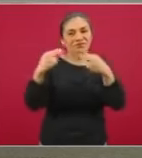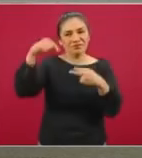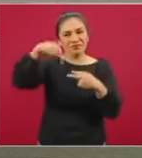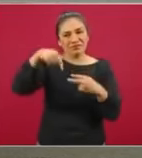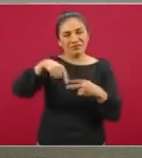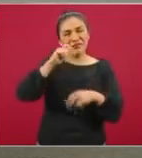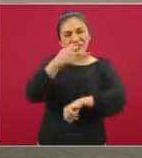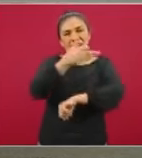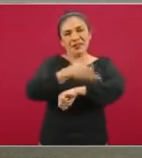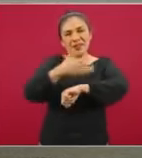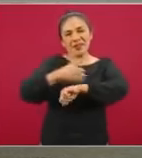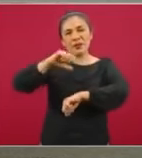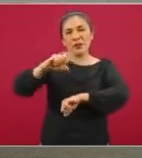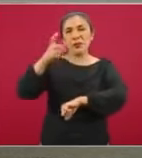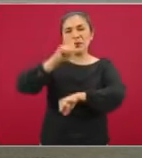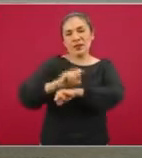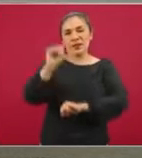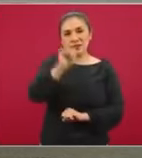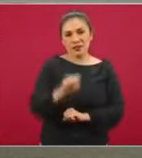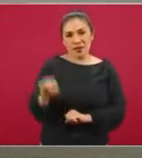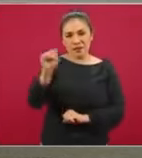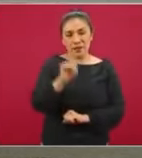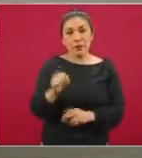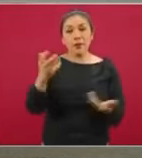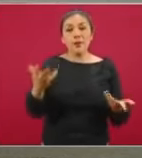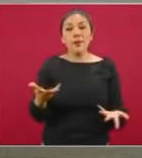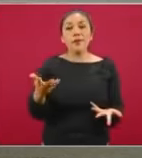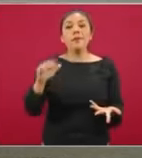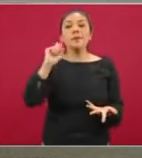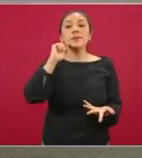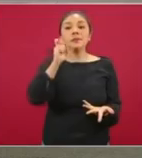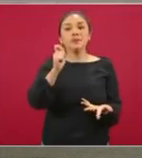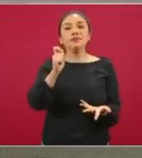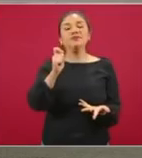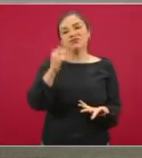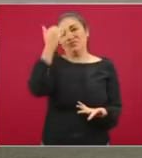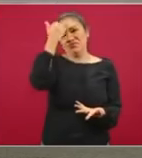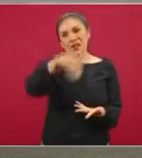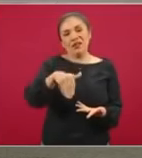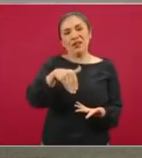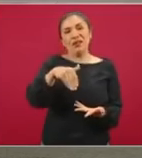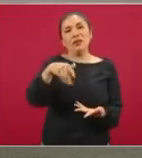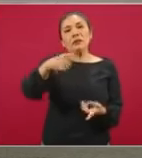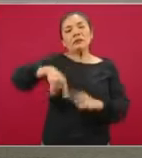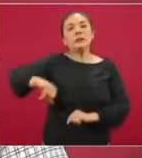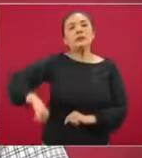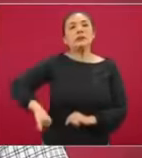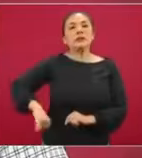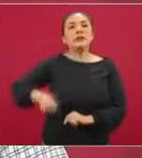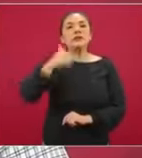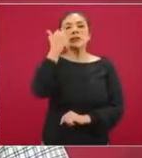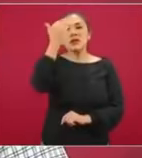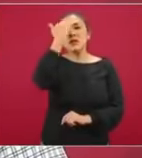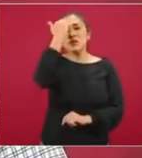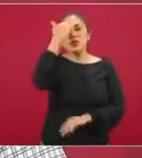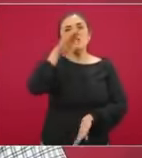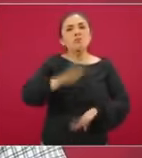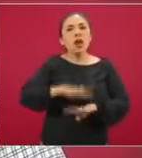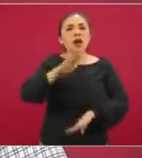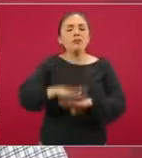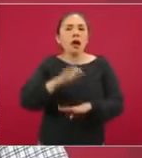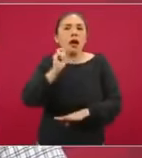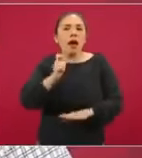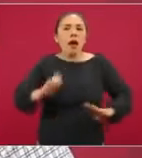esta tarde de sábado y que lo hacen porque sabemos que están interesados en conocer cuál